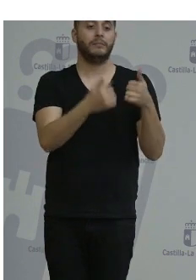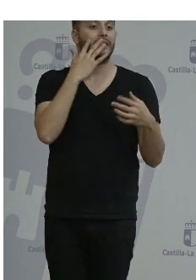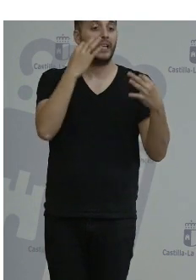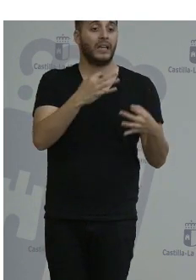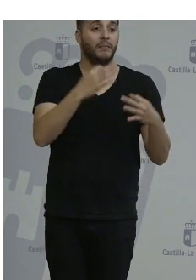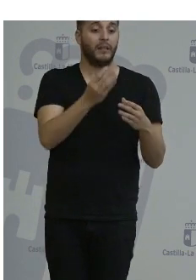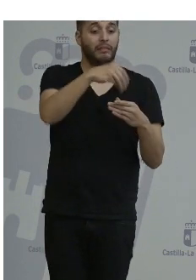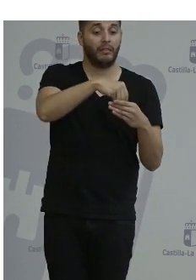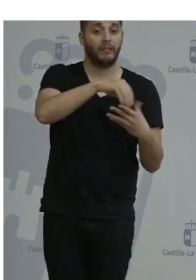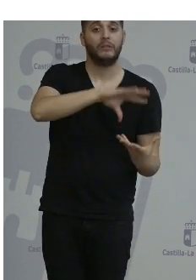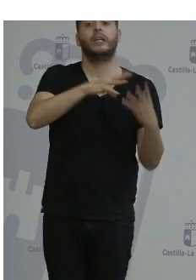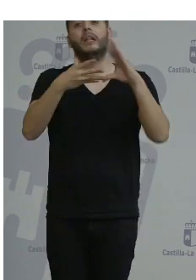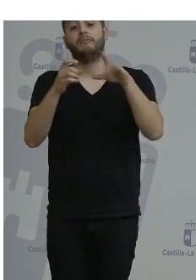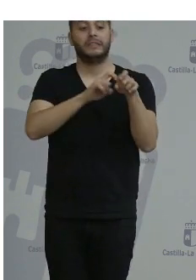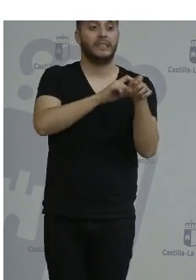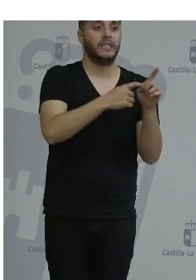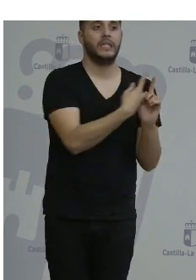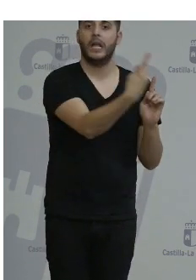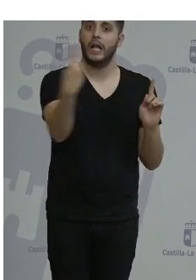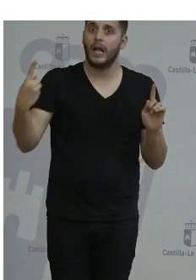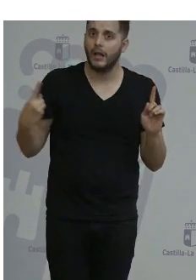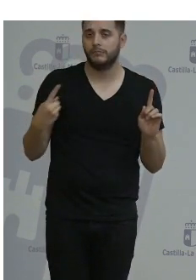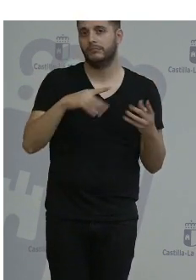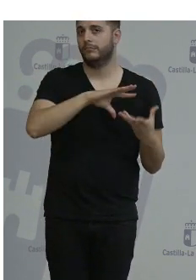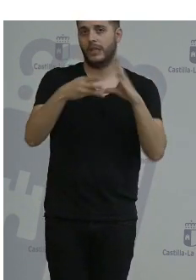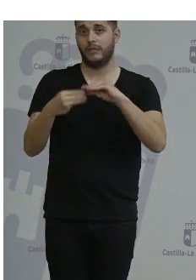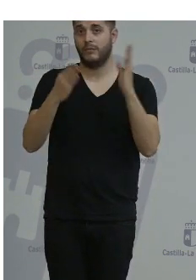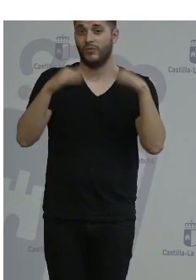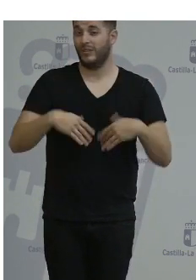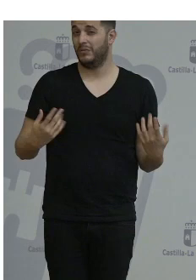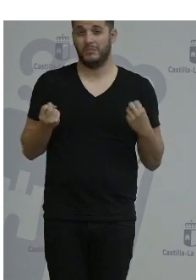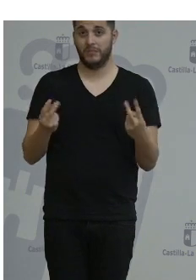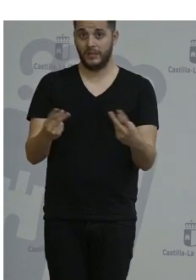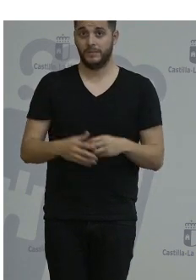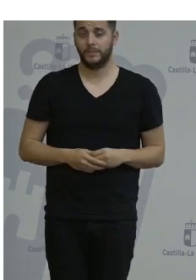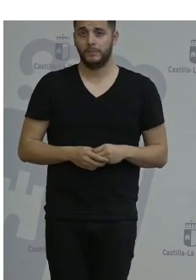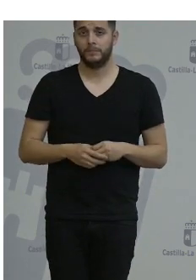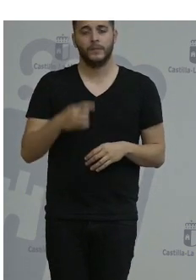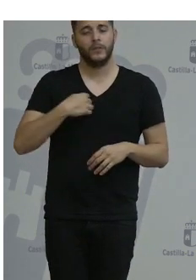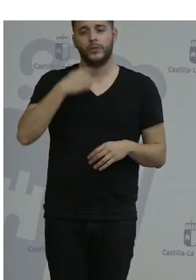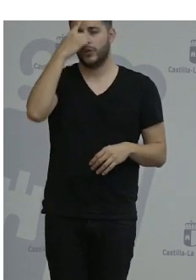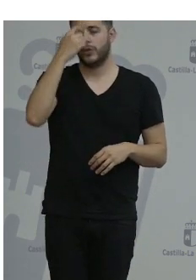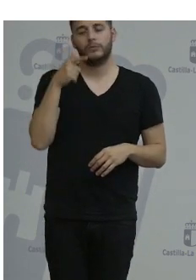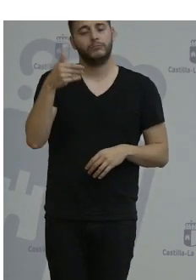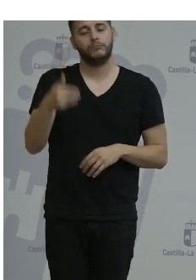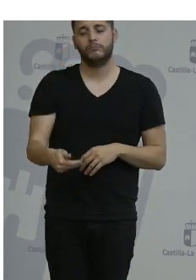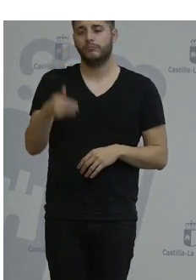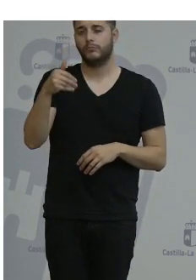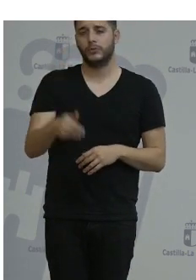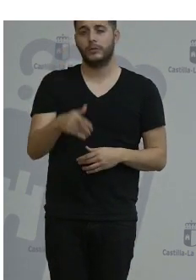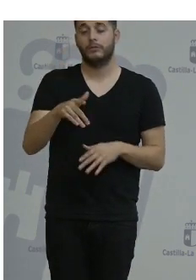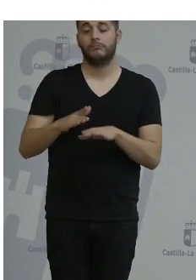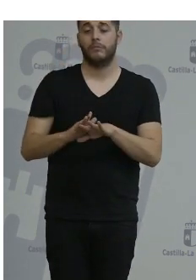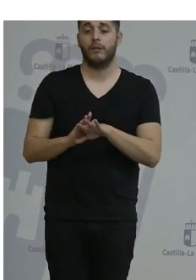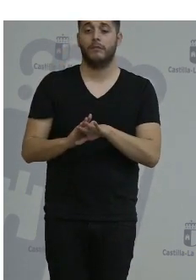adecuación para las características de cada una de las personas que se presentan a esas plazas. Yo creo que eso es una parte muy importante, aparte de otras